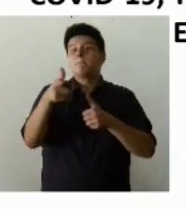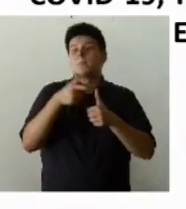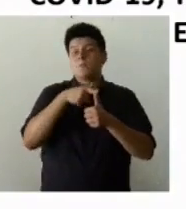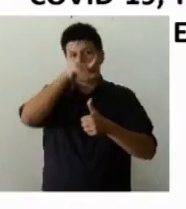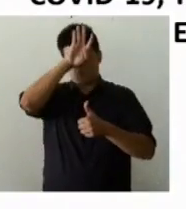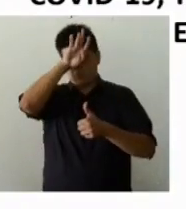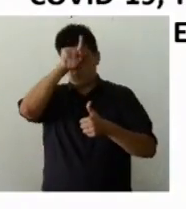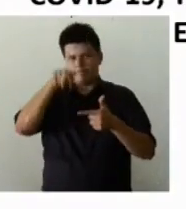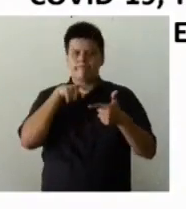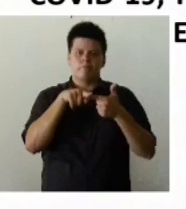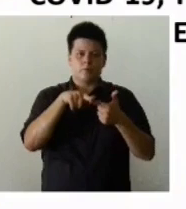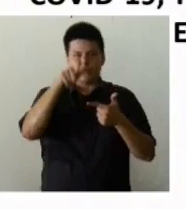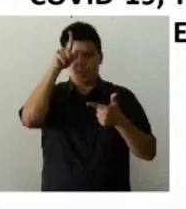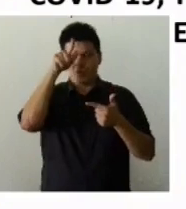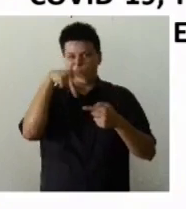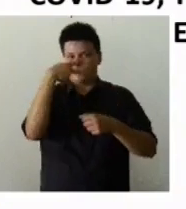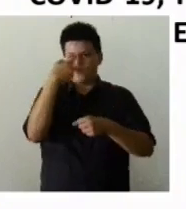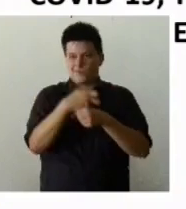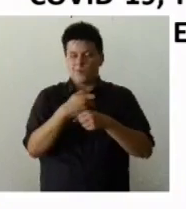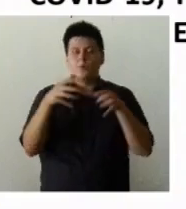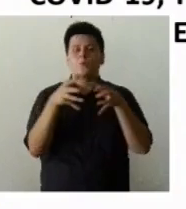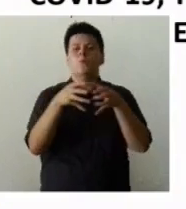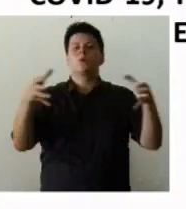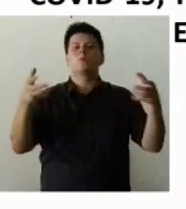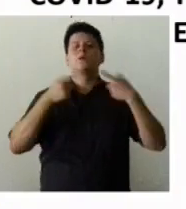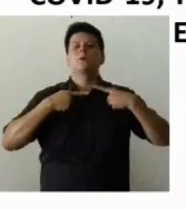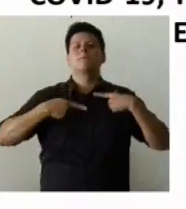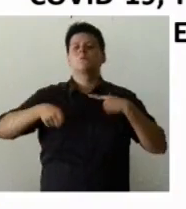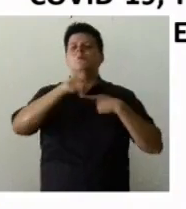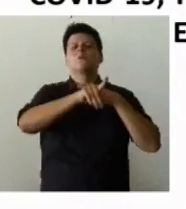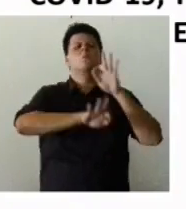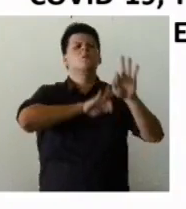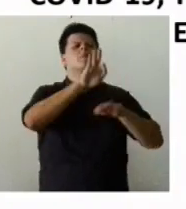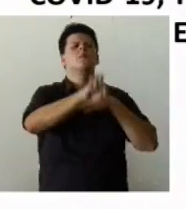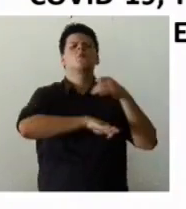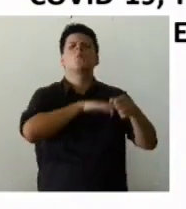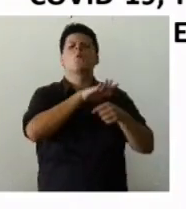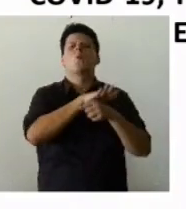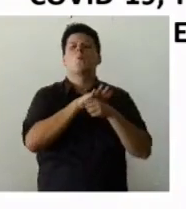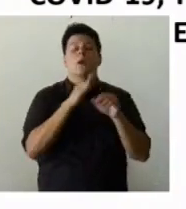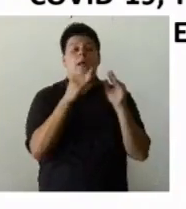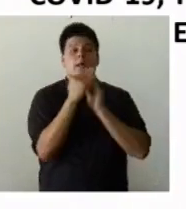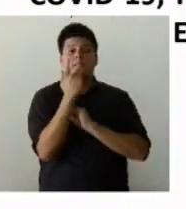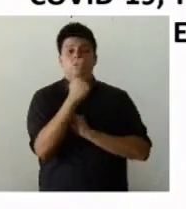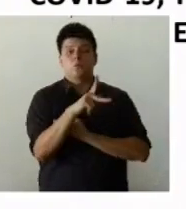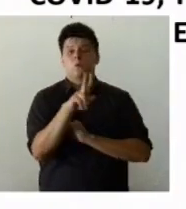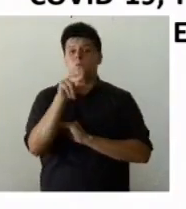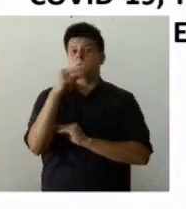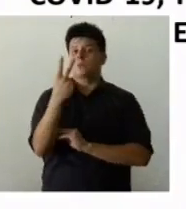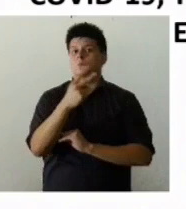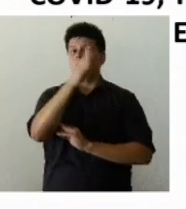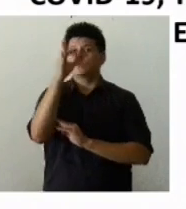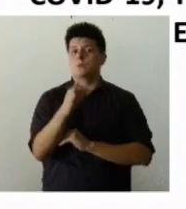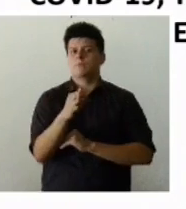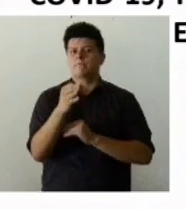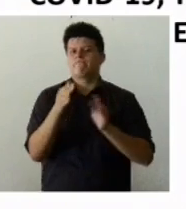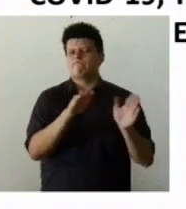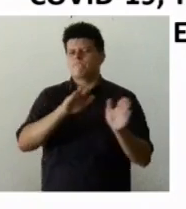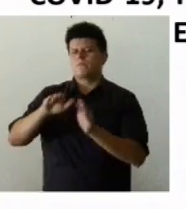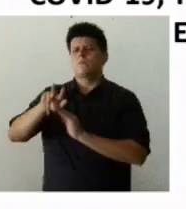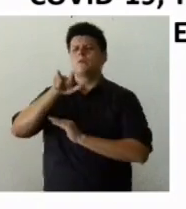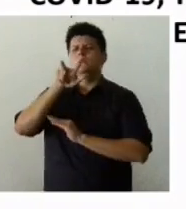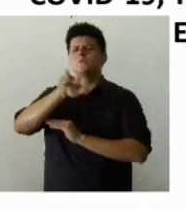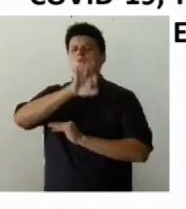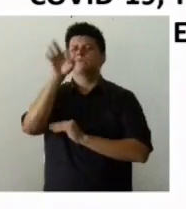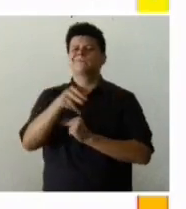Guadalupe. La gran mayoría de los pacientes reciben tratamiento en su casa, el 82% y el 18% en